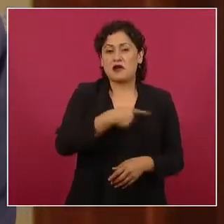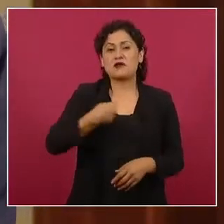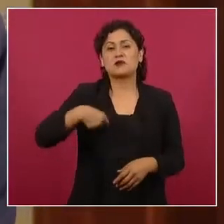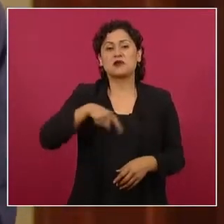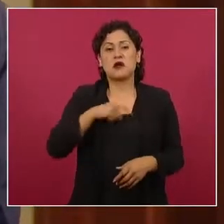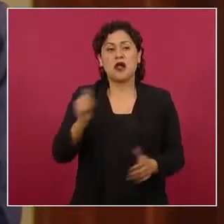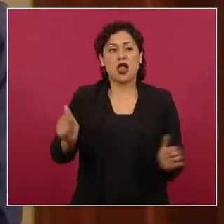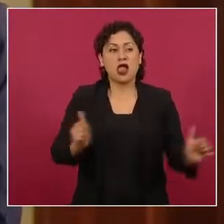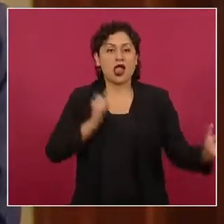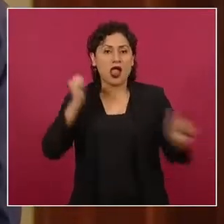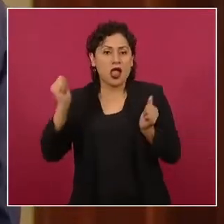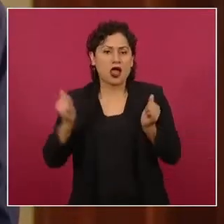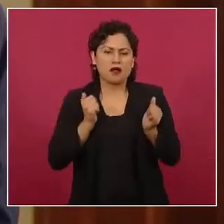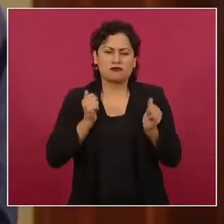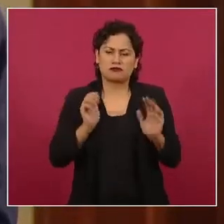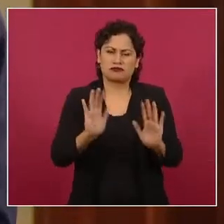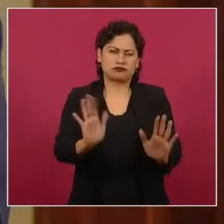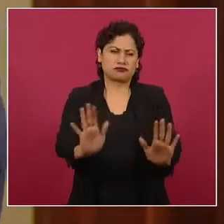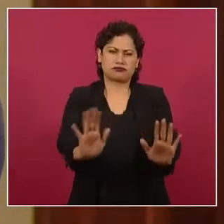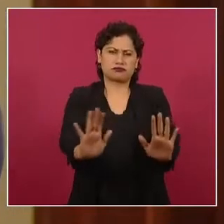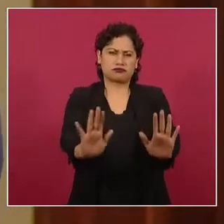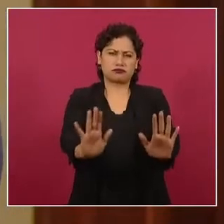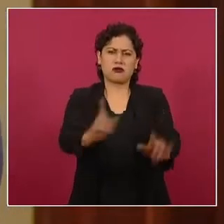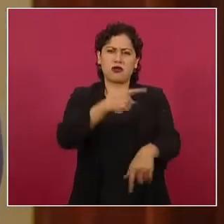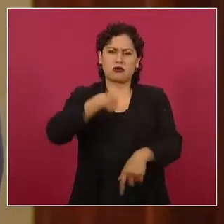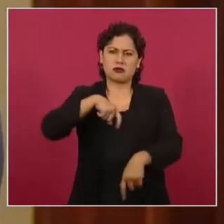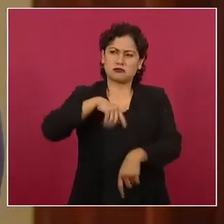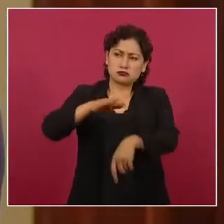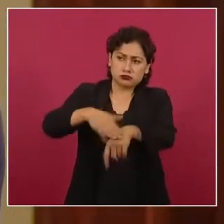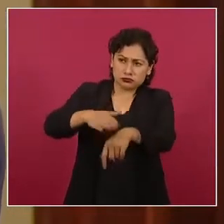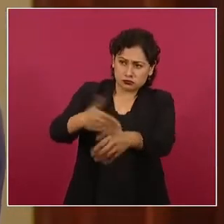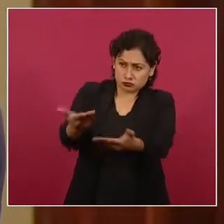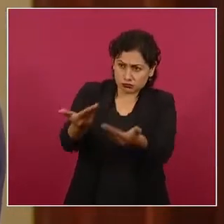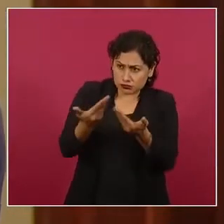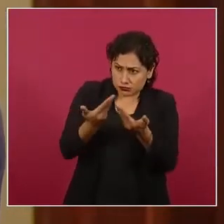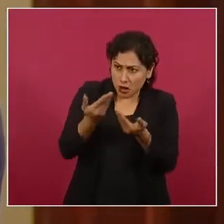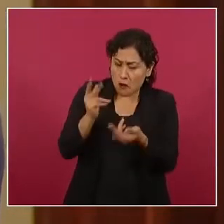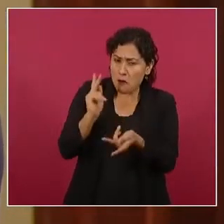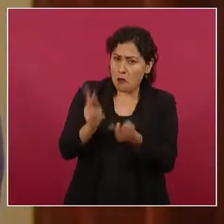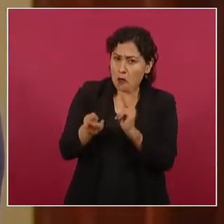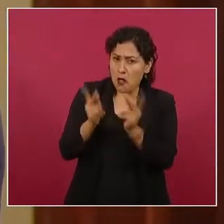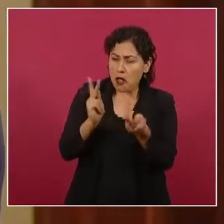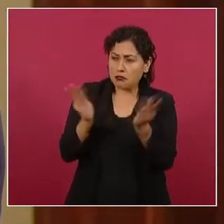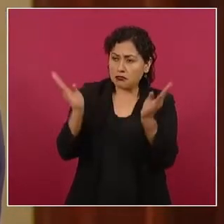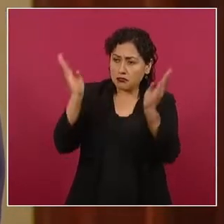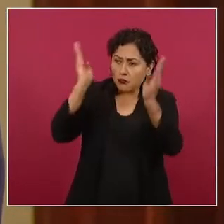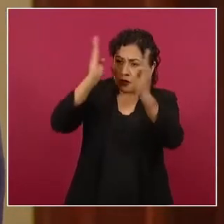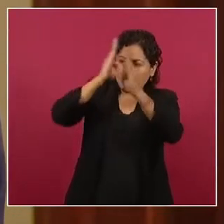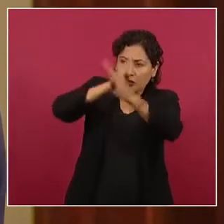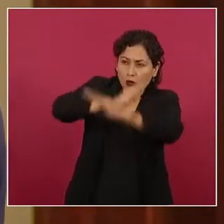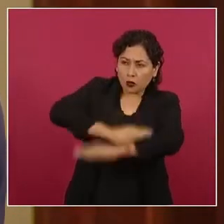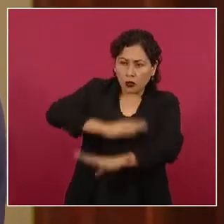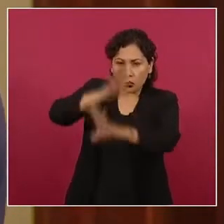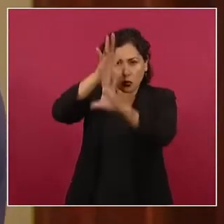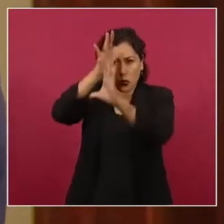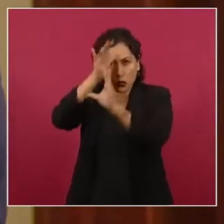arbitraria. Los estamos llamando a un diálogo para buscar a un